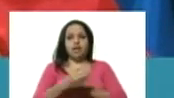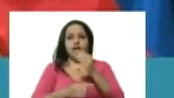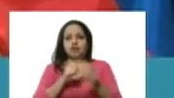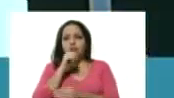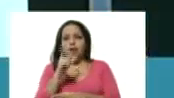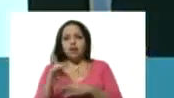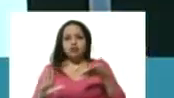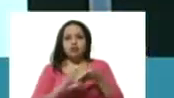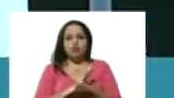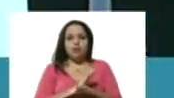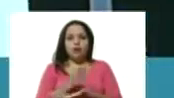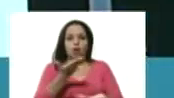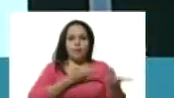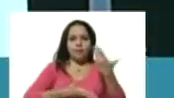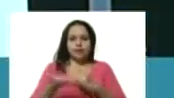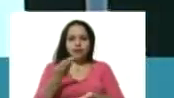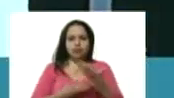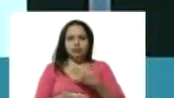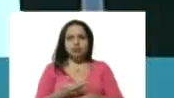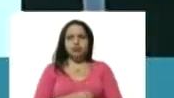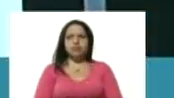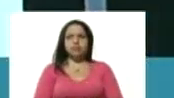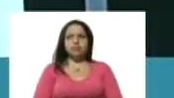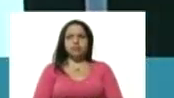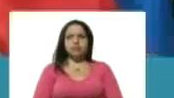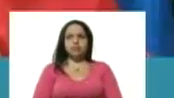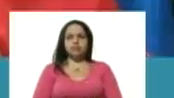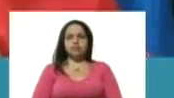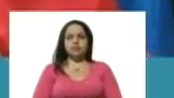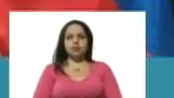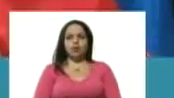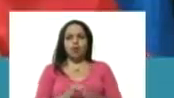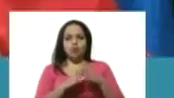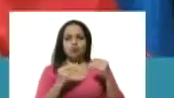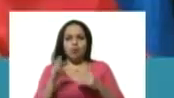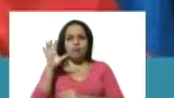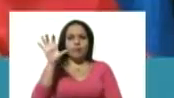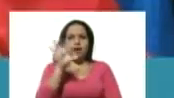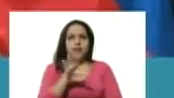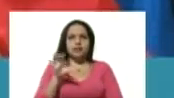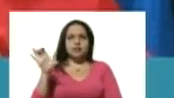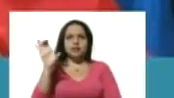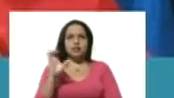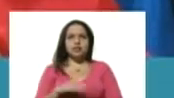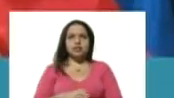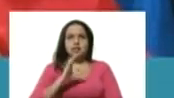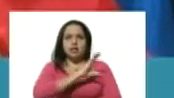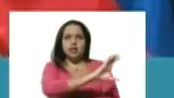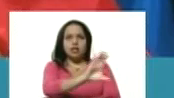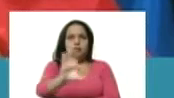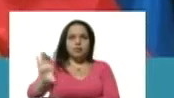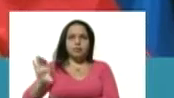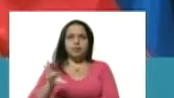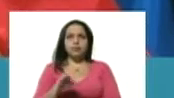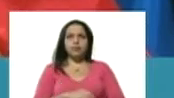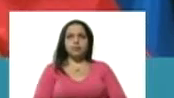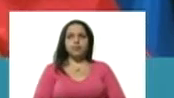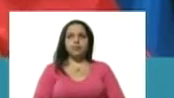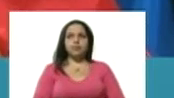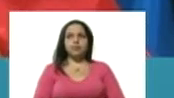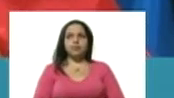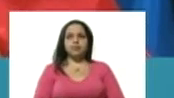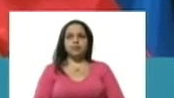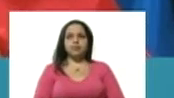que se refiere a la cooperación con todos los países del Caribe, sobre